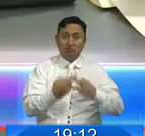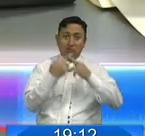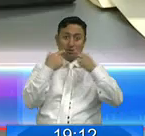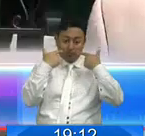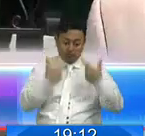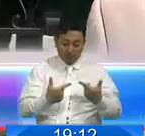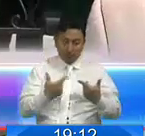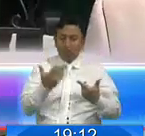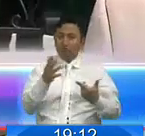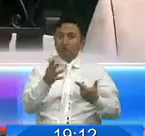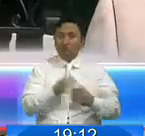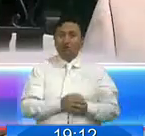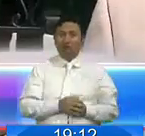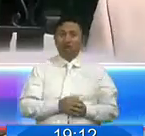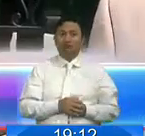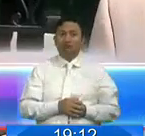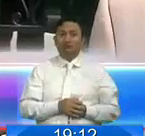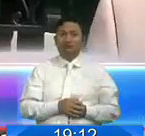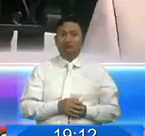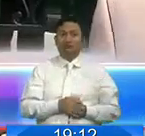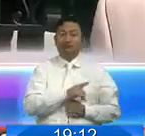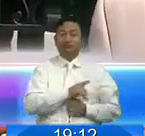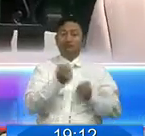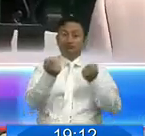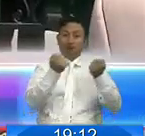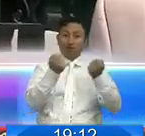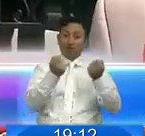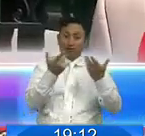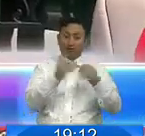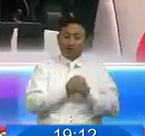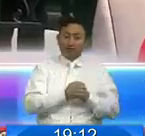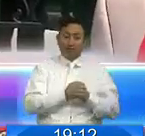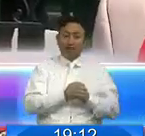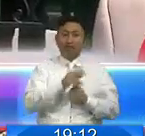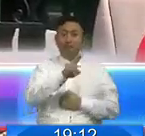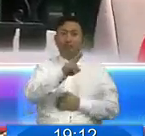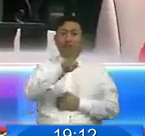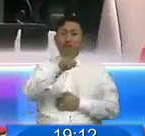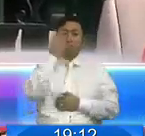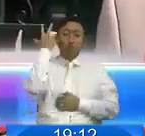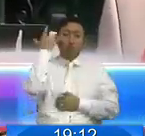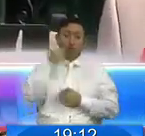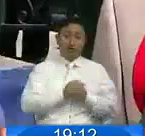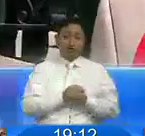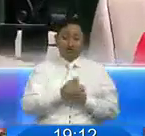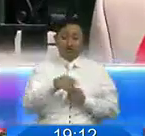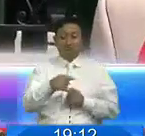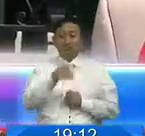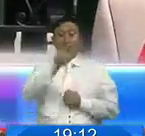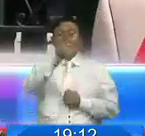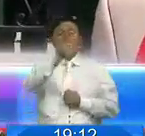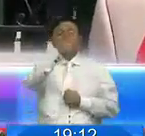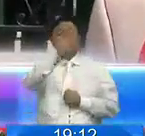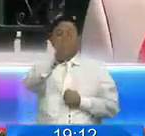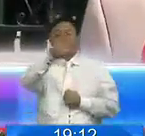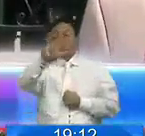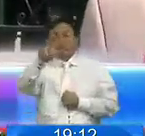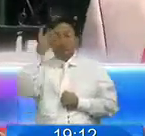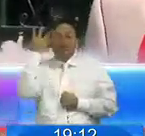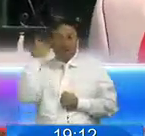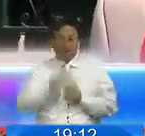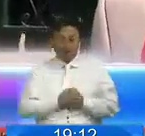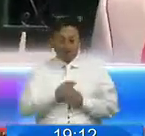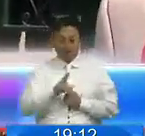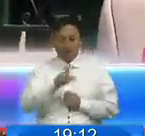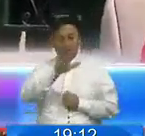custodia. Y hubo falta de control, primero en 24 días, después en 43, que se habla de